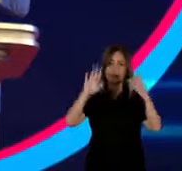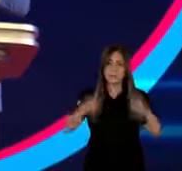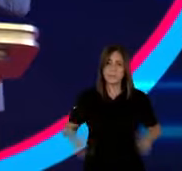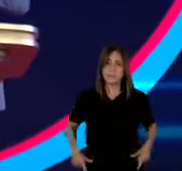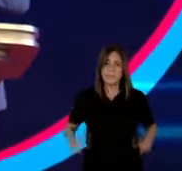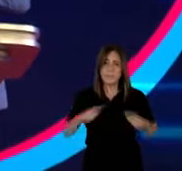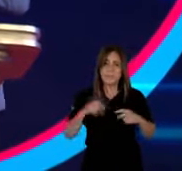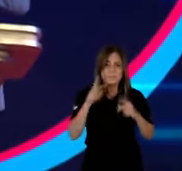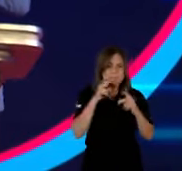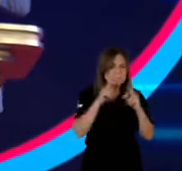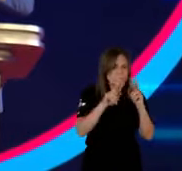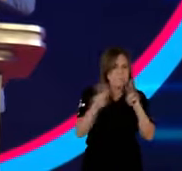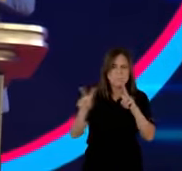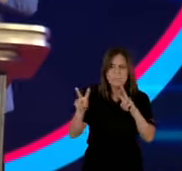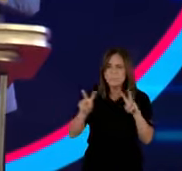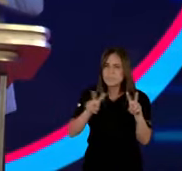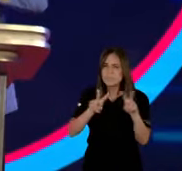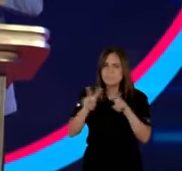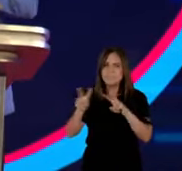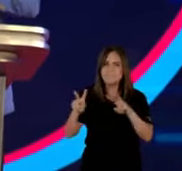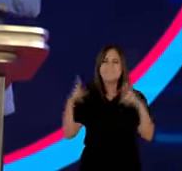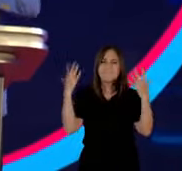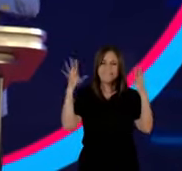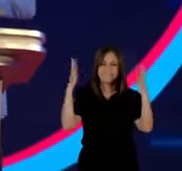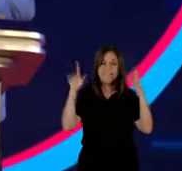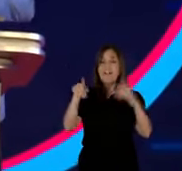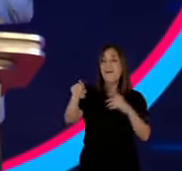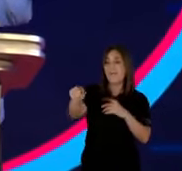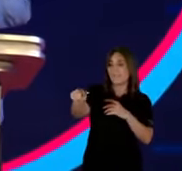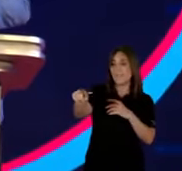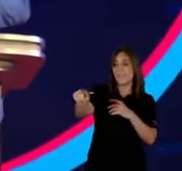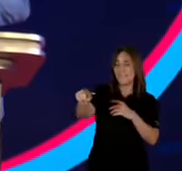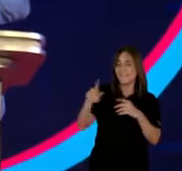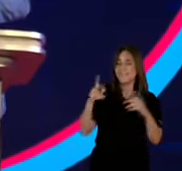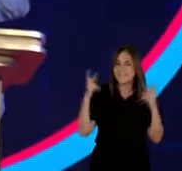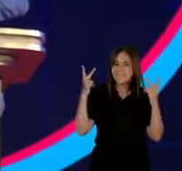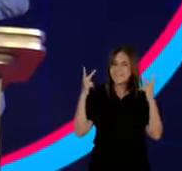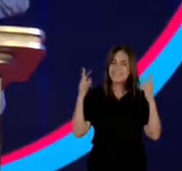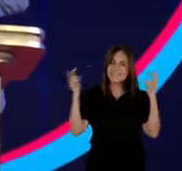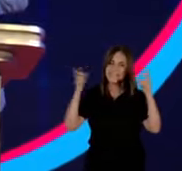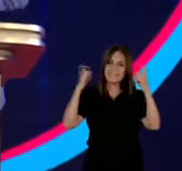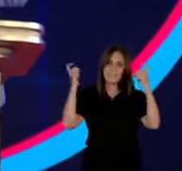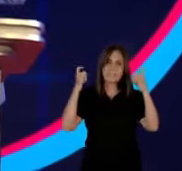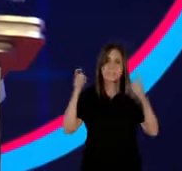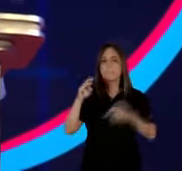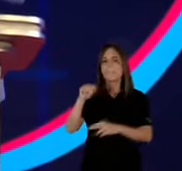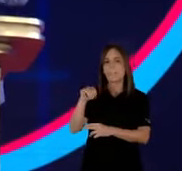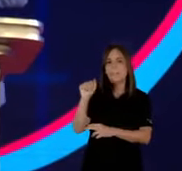por acá, qué bueno, Señor, ahí están líderes que se le van a acercar. También